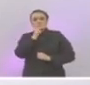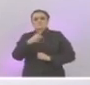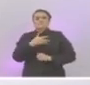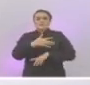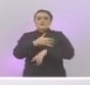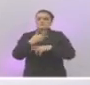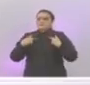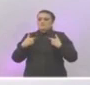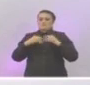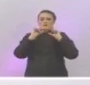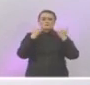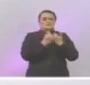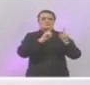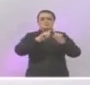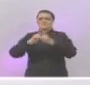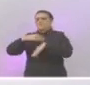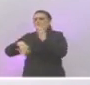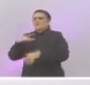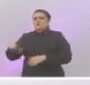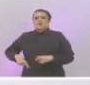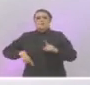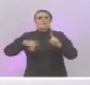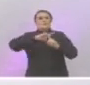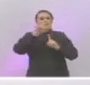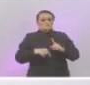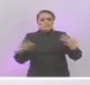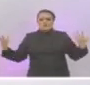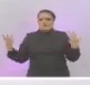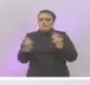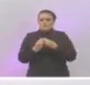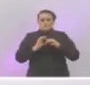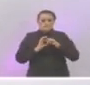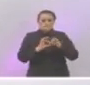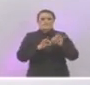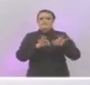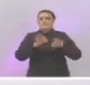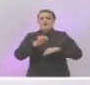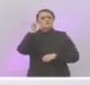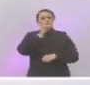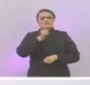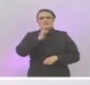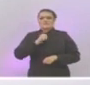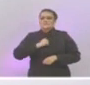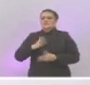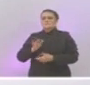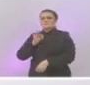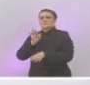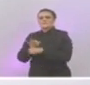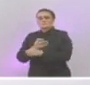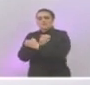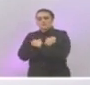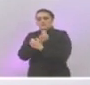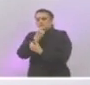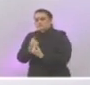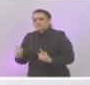con la sociedad civil y el gobierno de la República. Seguiremos trabajando siempre en favor de la educación de nuestros